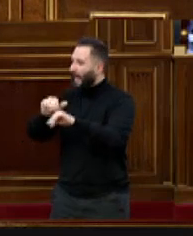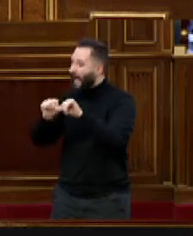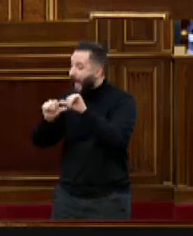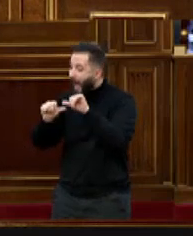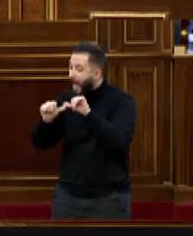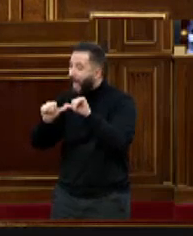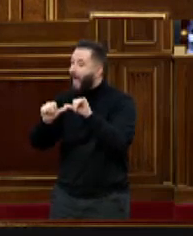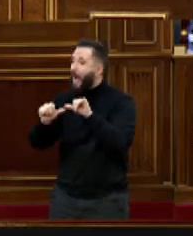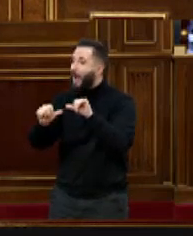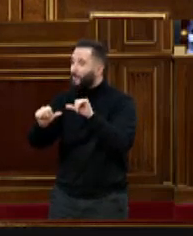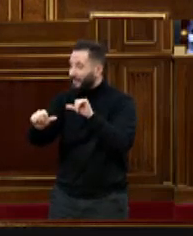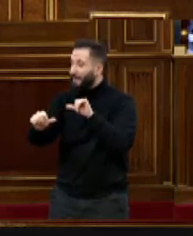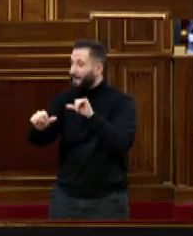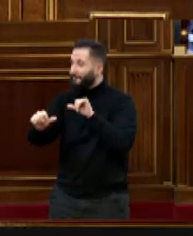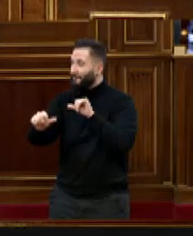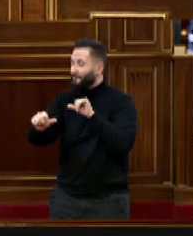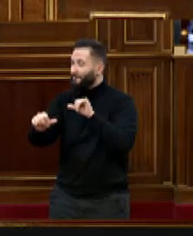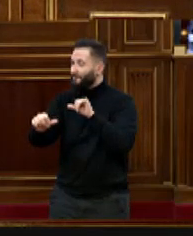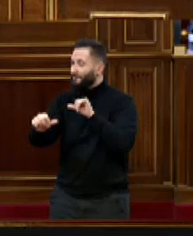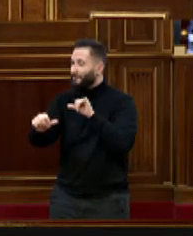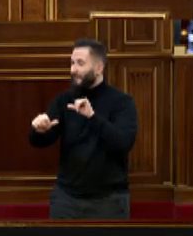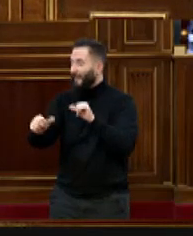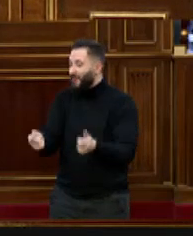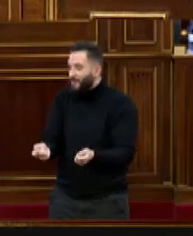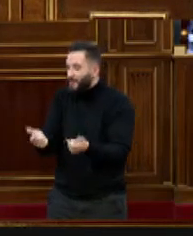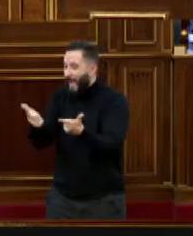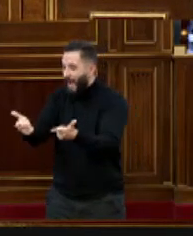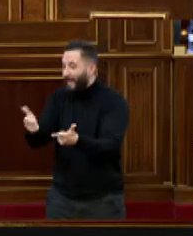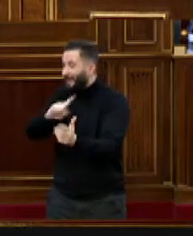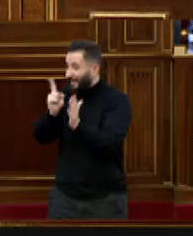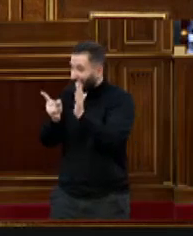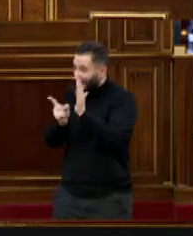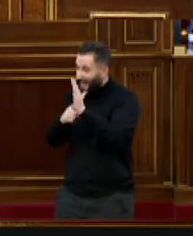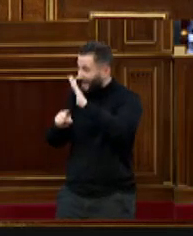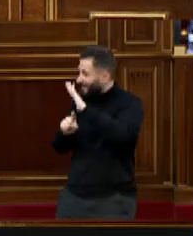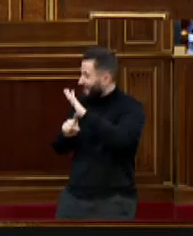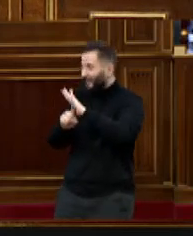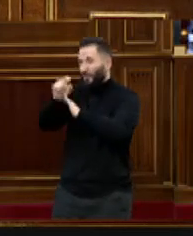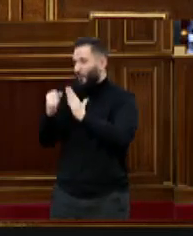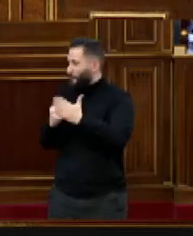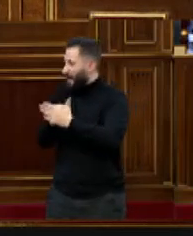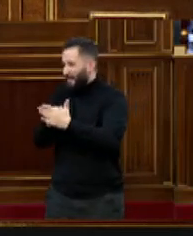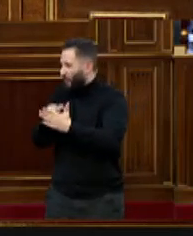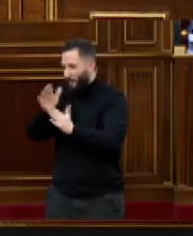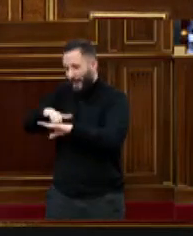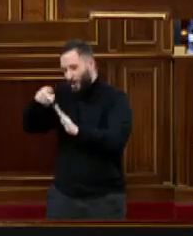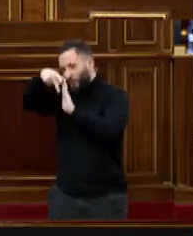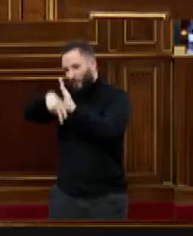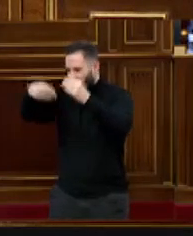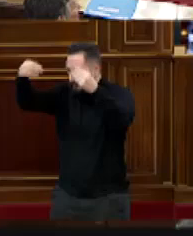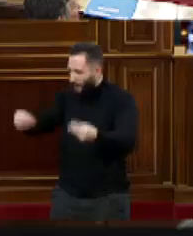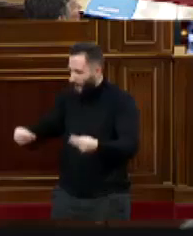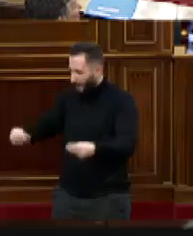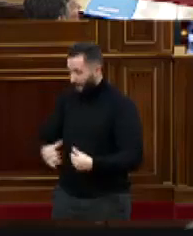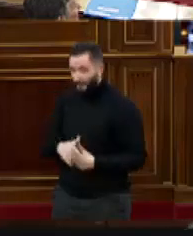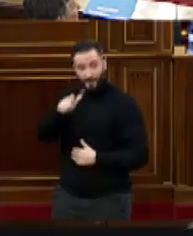también a la propia a la propia al desarrollo máximo de esta de esta normativa que como decía Luis pues tardará tiempo no